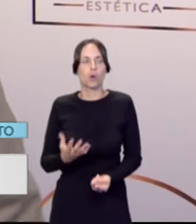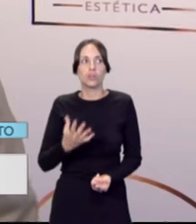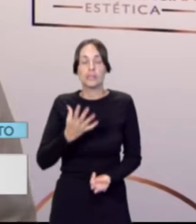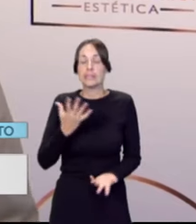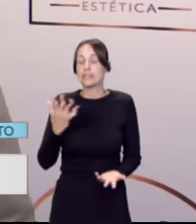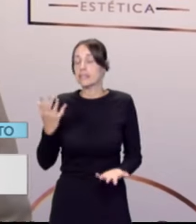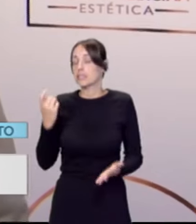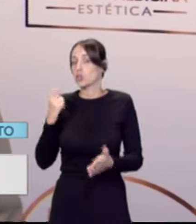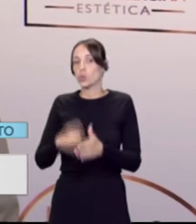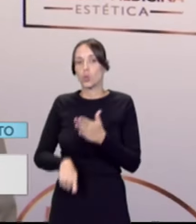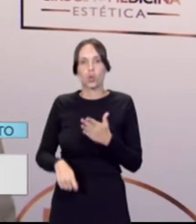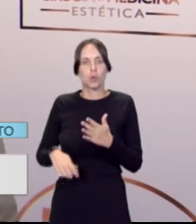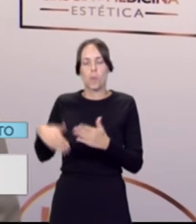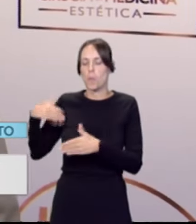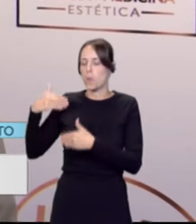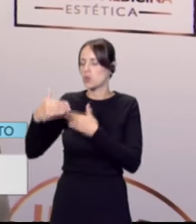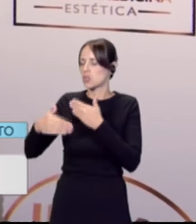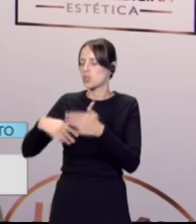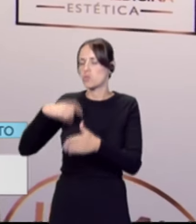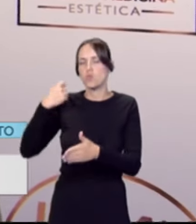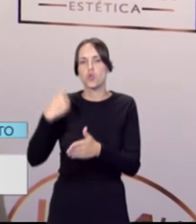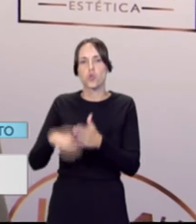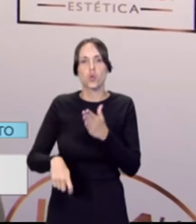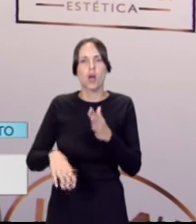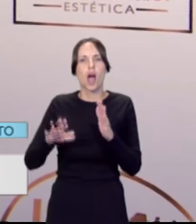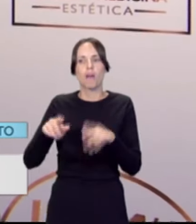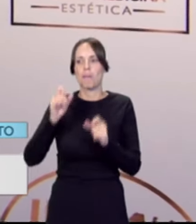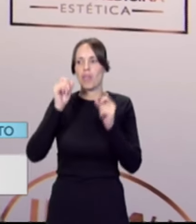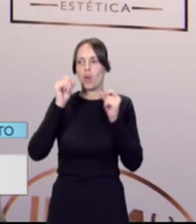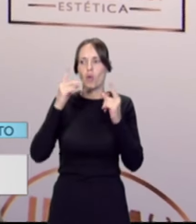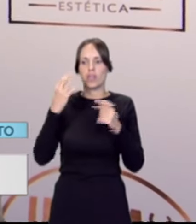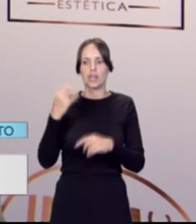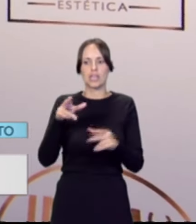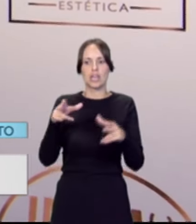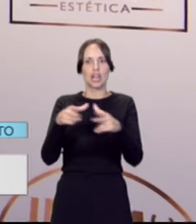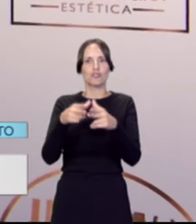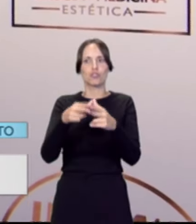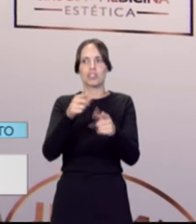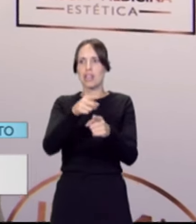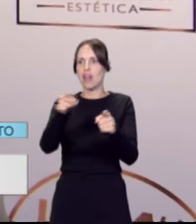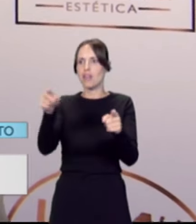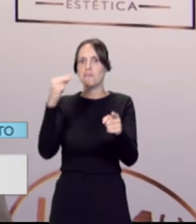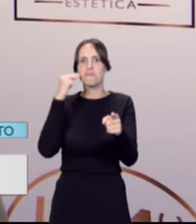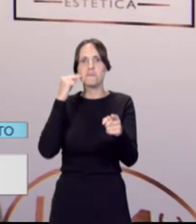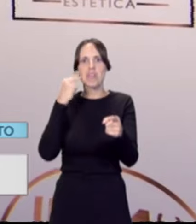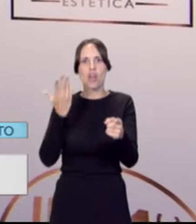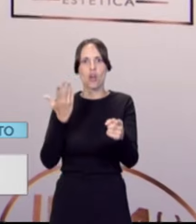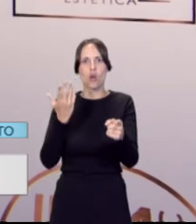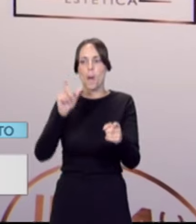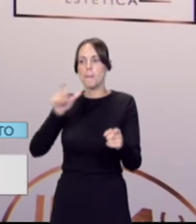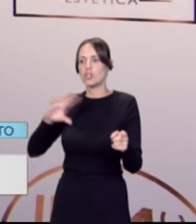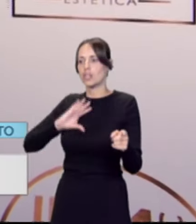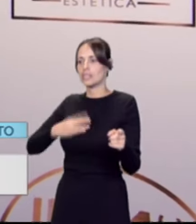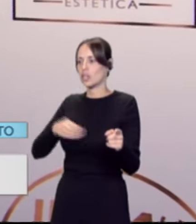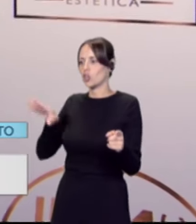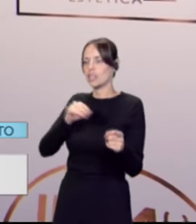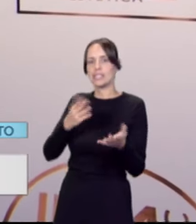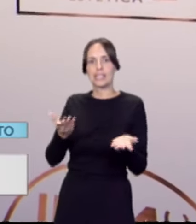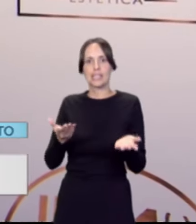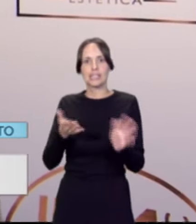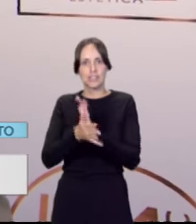que realmente me di cuenta que lo que había era una sociedad miedosa, que no entendía a estas personas y que ese miedo les producía el rechazo y